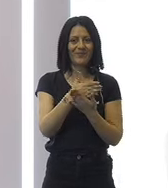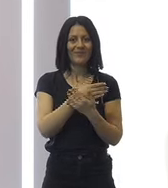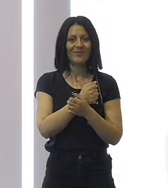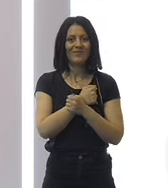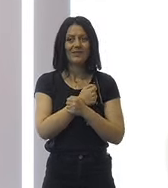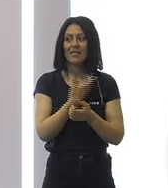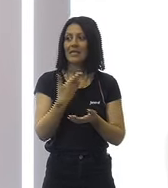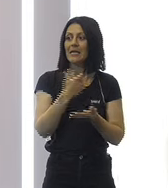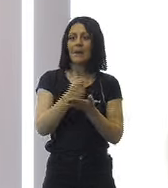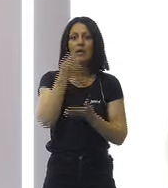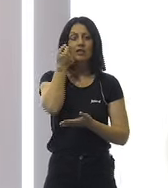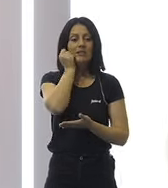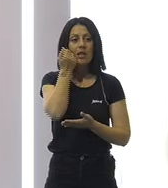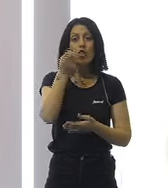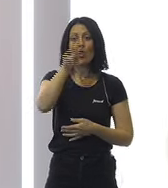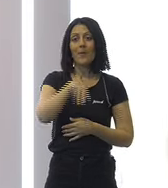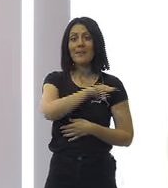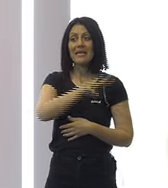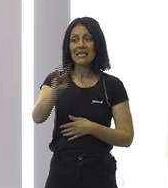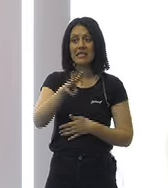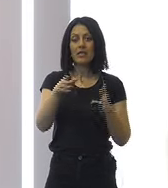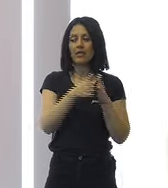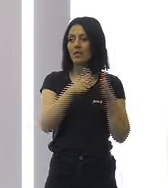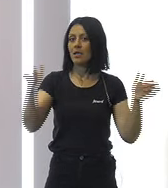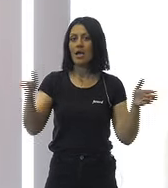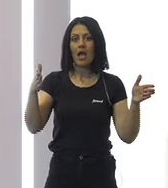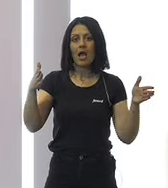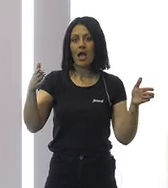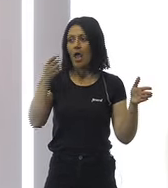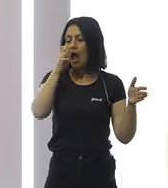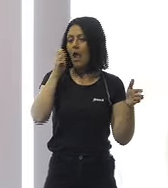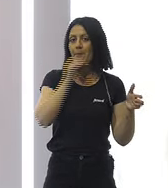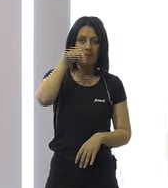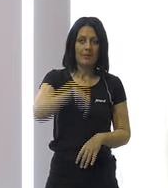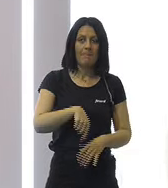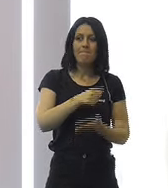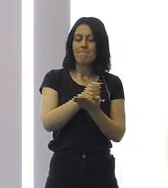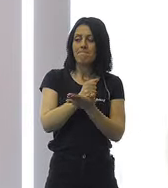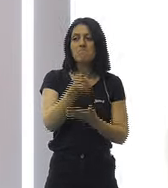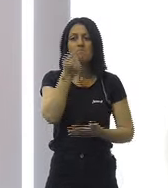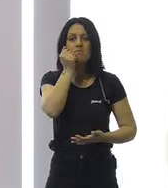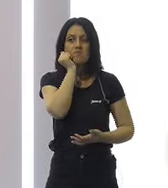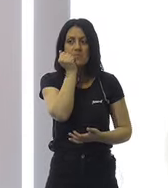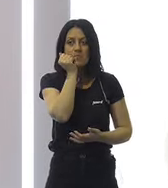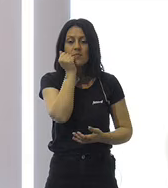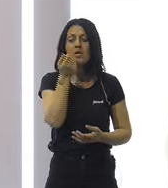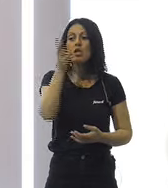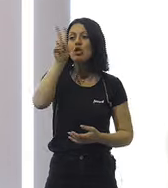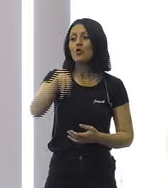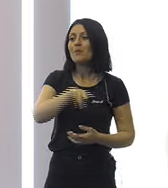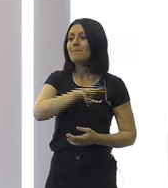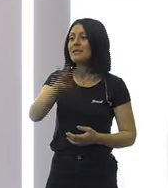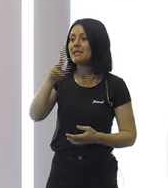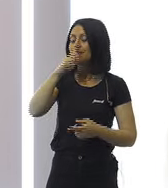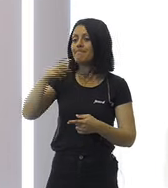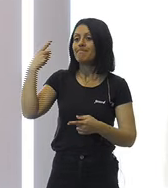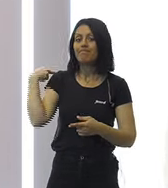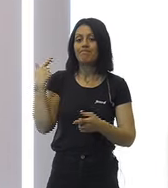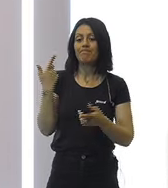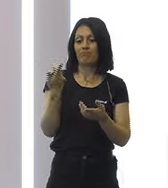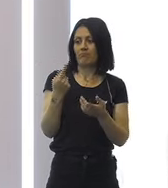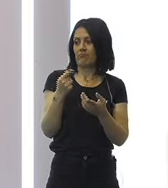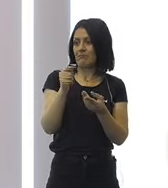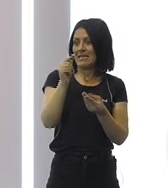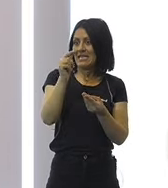Banco Sabadell ha cerrado el 23 como el mejor ejercicio de su historia. Obtuvo en el 23 un beneficio neto atribuido